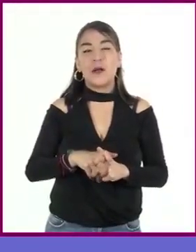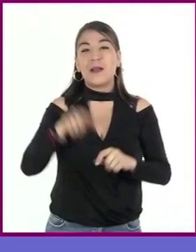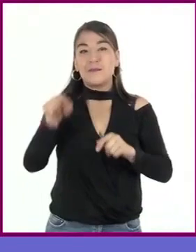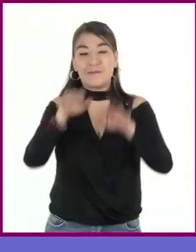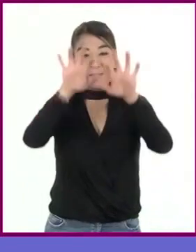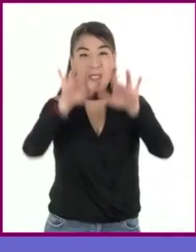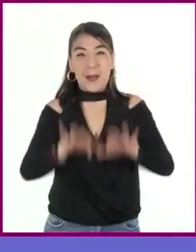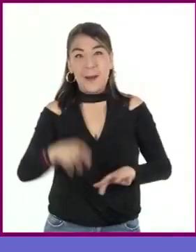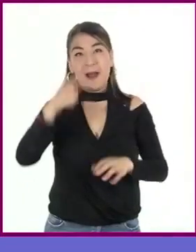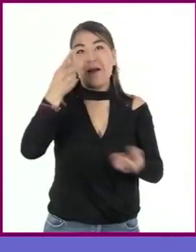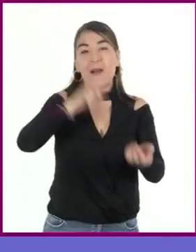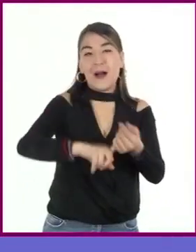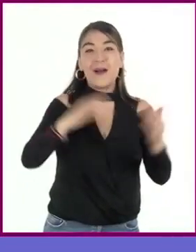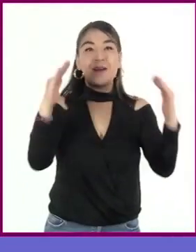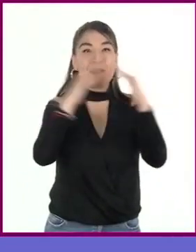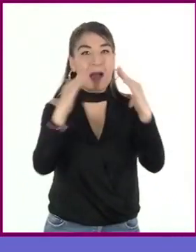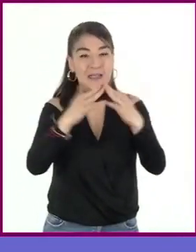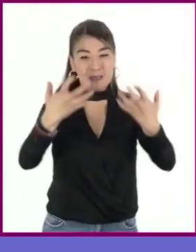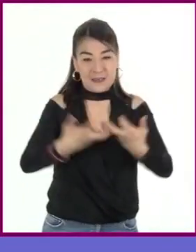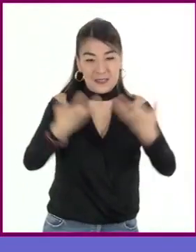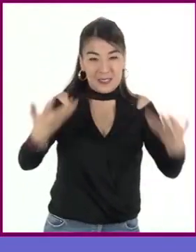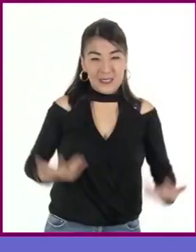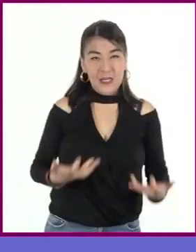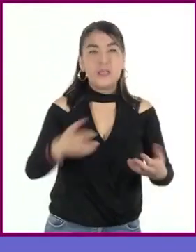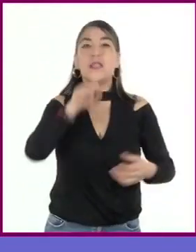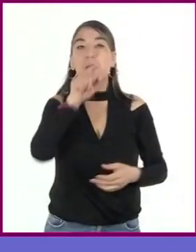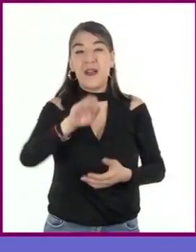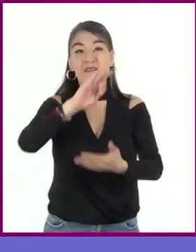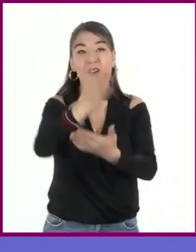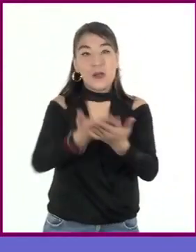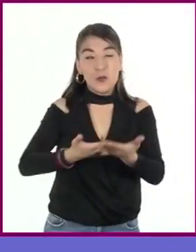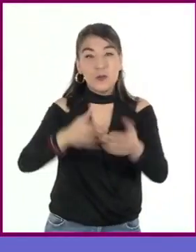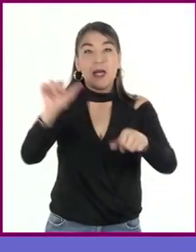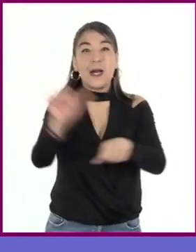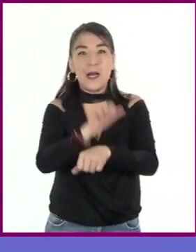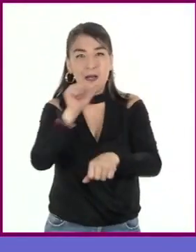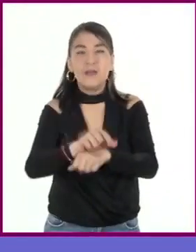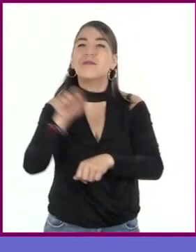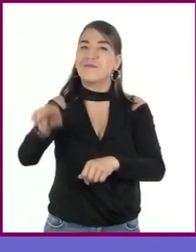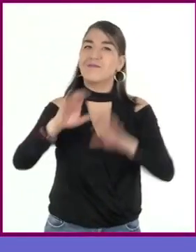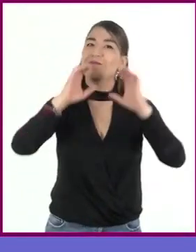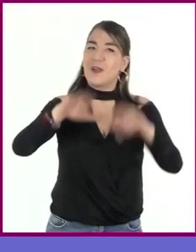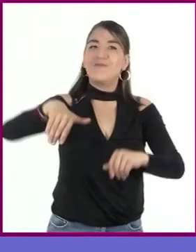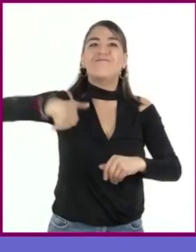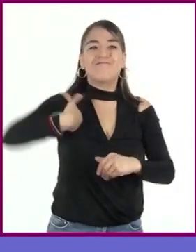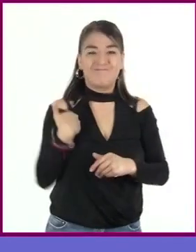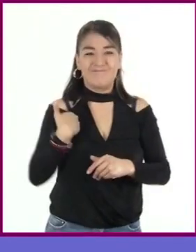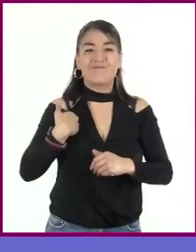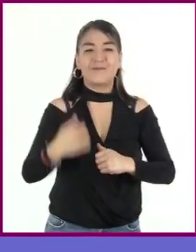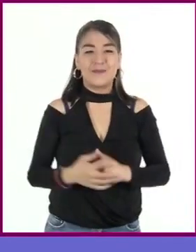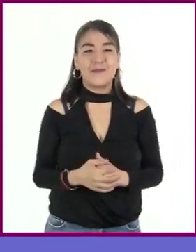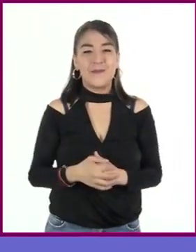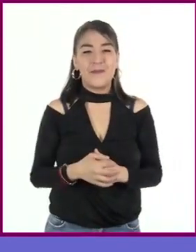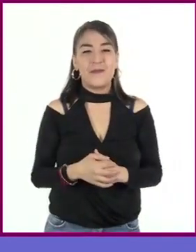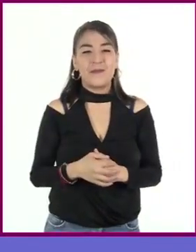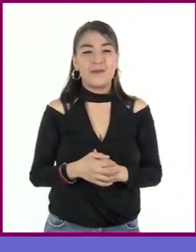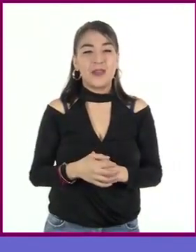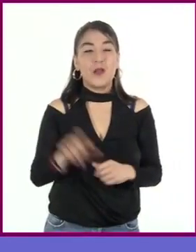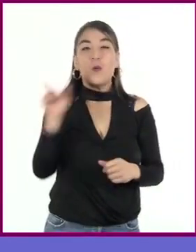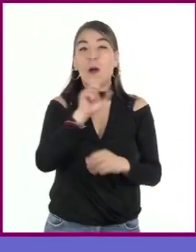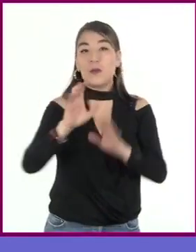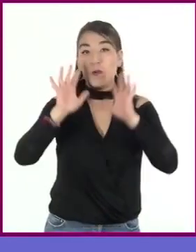o un terreno, así como la factura de un automóvil, etc. Una vez que el propietario los